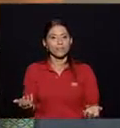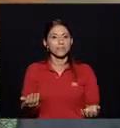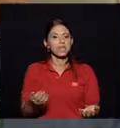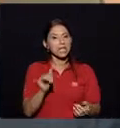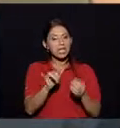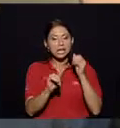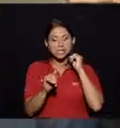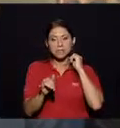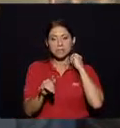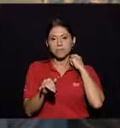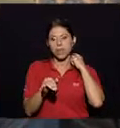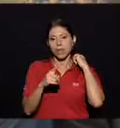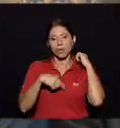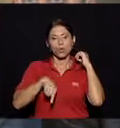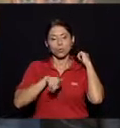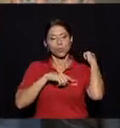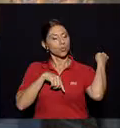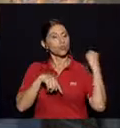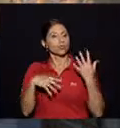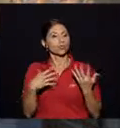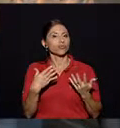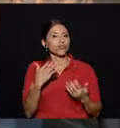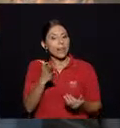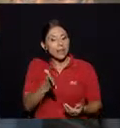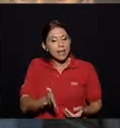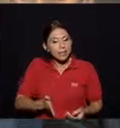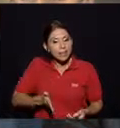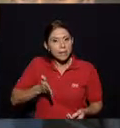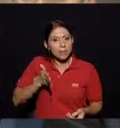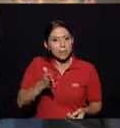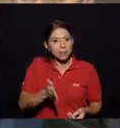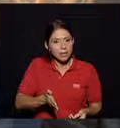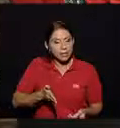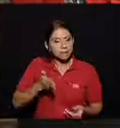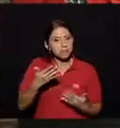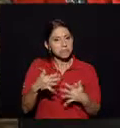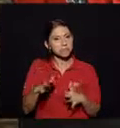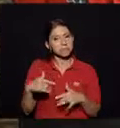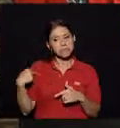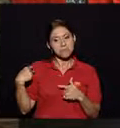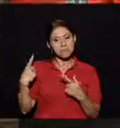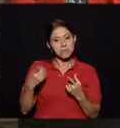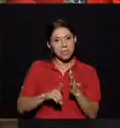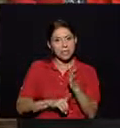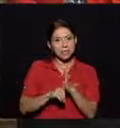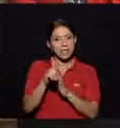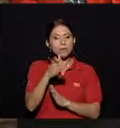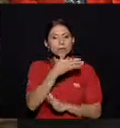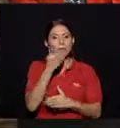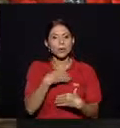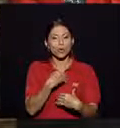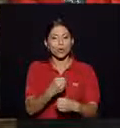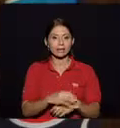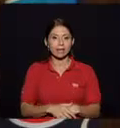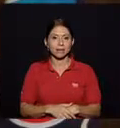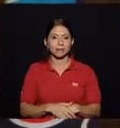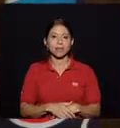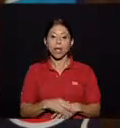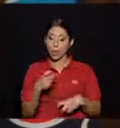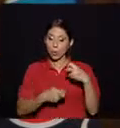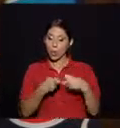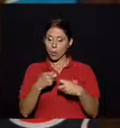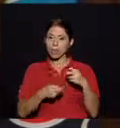Trabajo. Y así hemos venido muy lentamente desarrollando una mejor confianza.